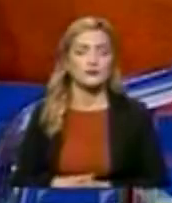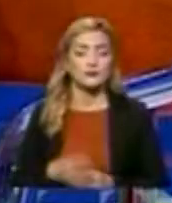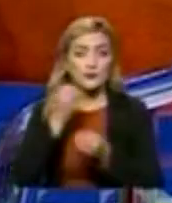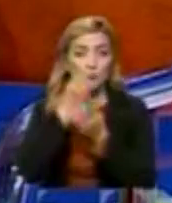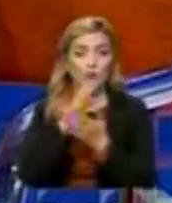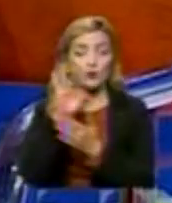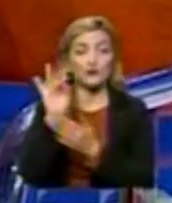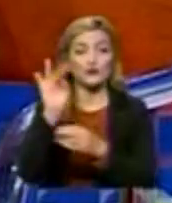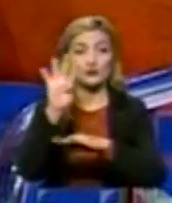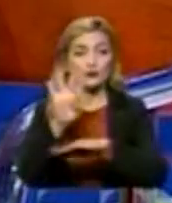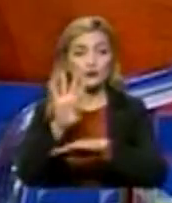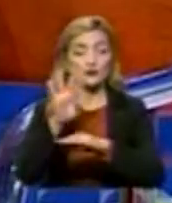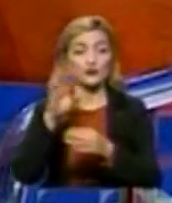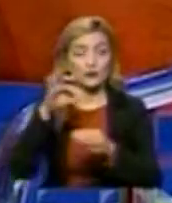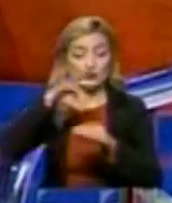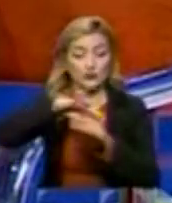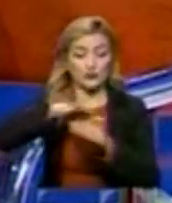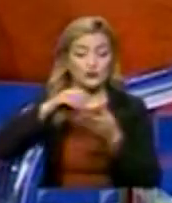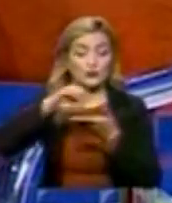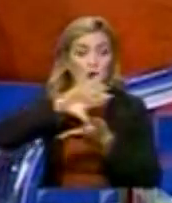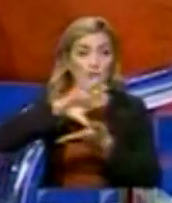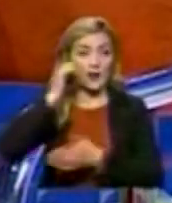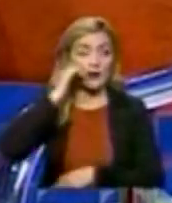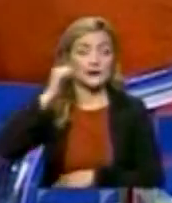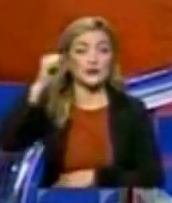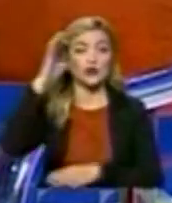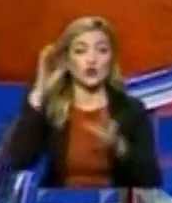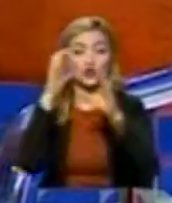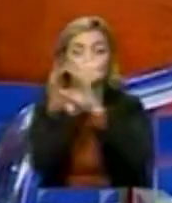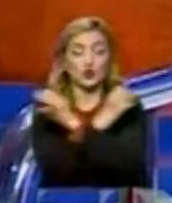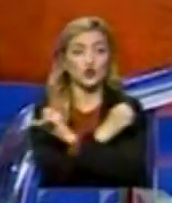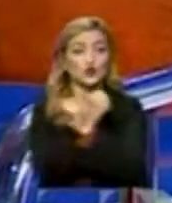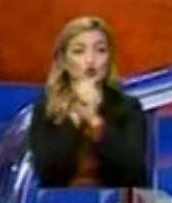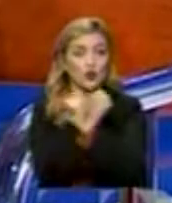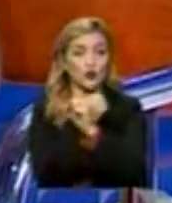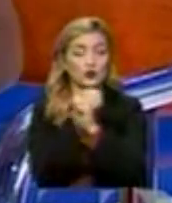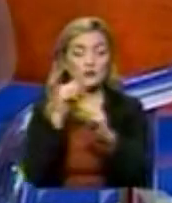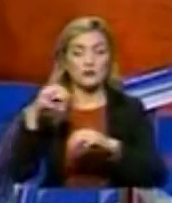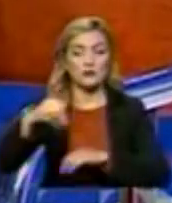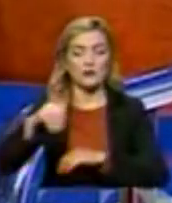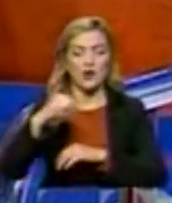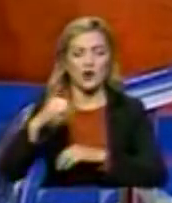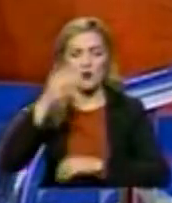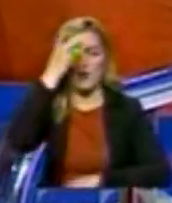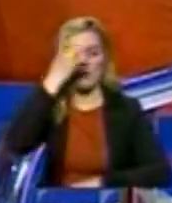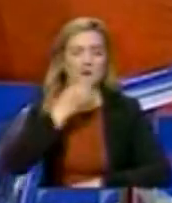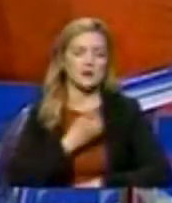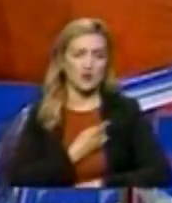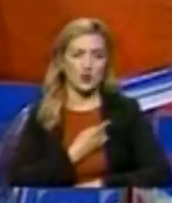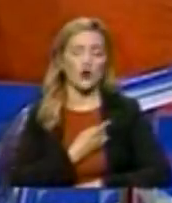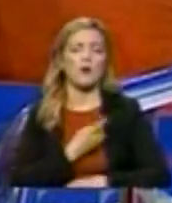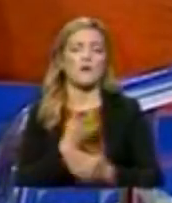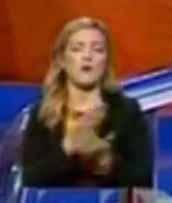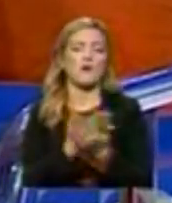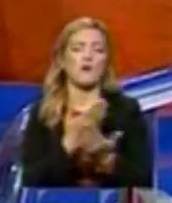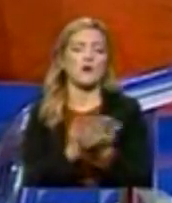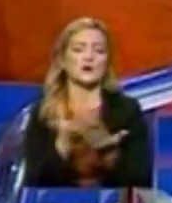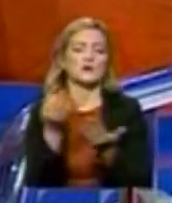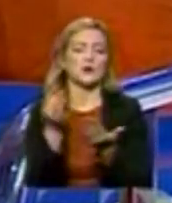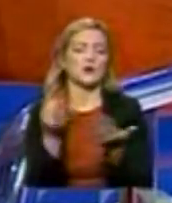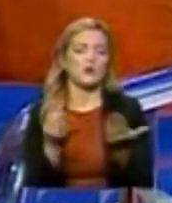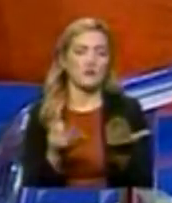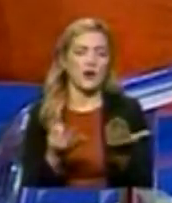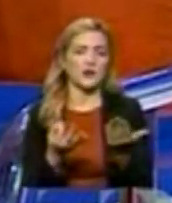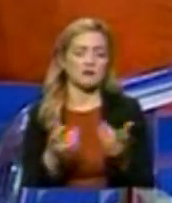84 votos, la Asamblea Nacional resolvió la noche de este miércoles devolver al Ejecutivo la proforma presupuestaria 2020 con la inclusión de